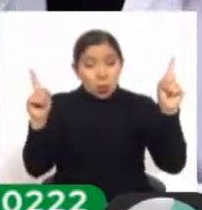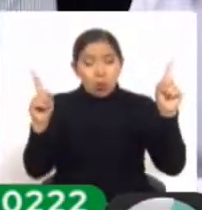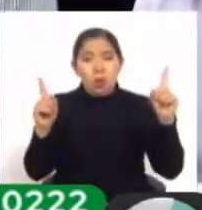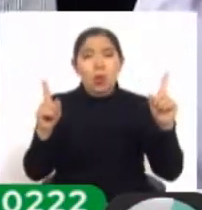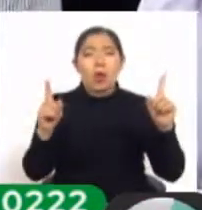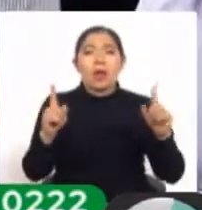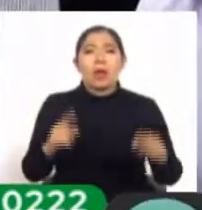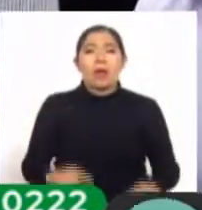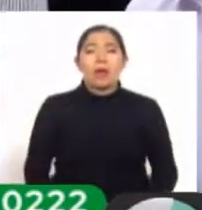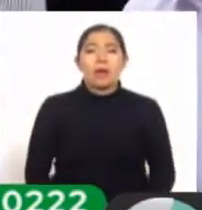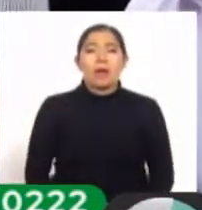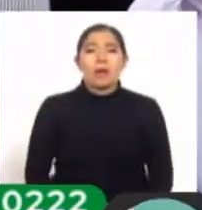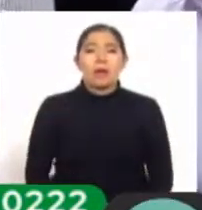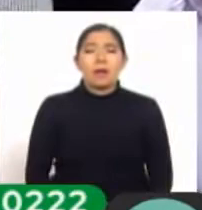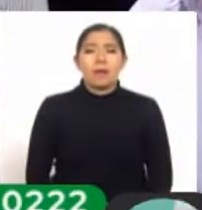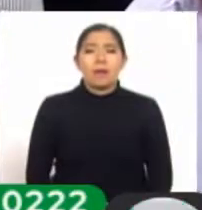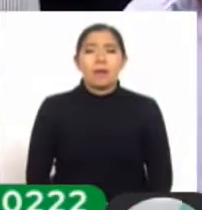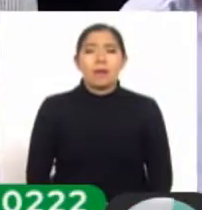ayer,